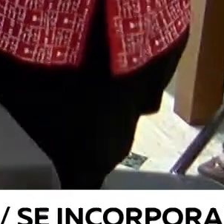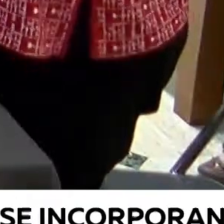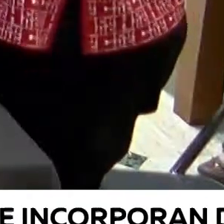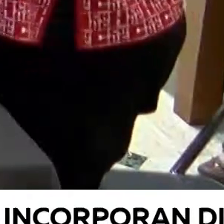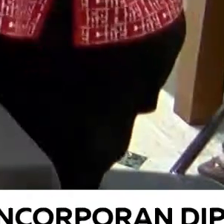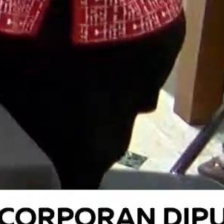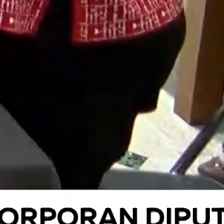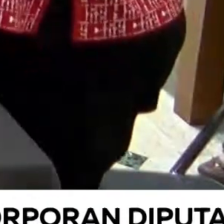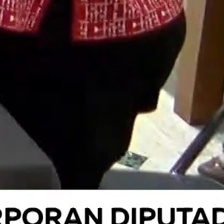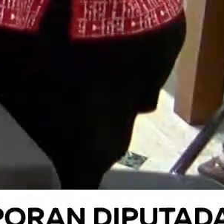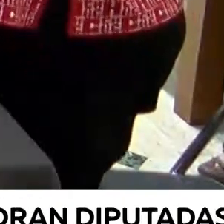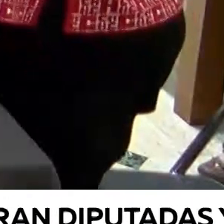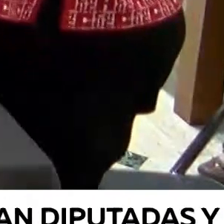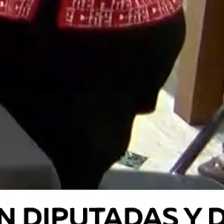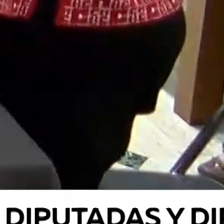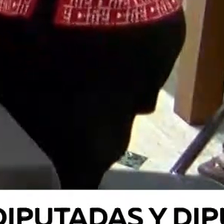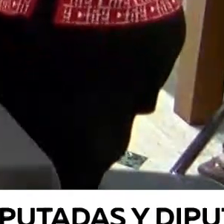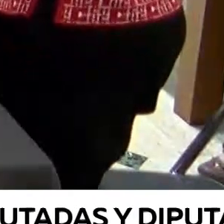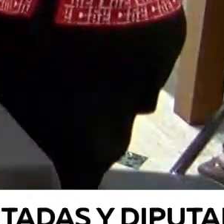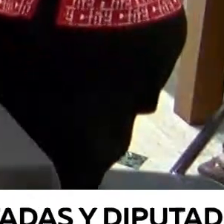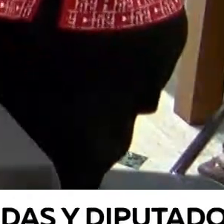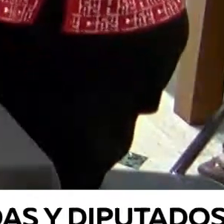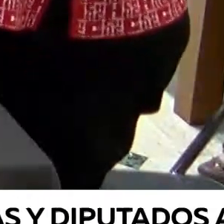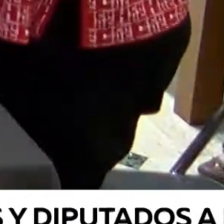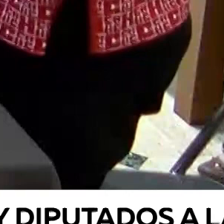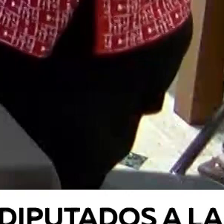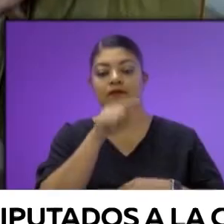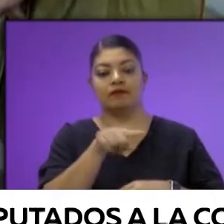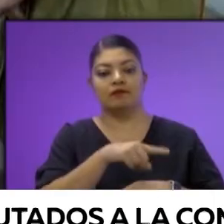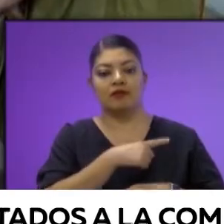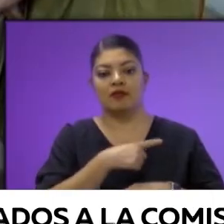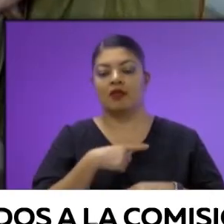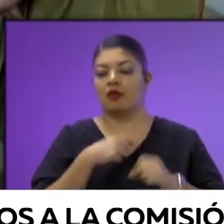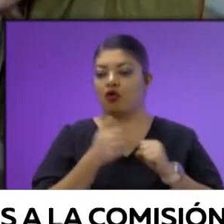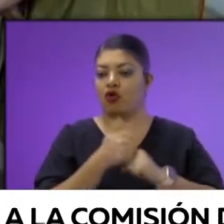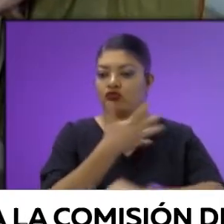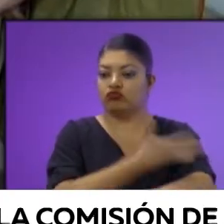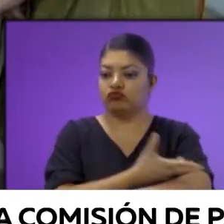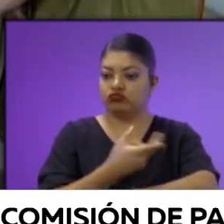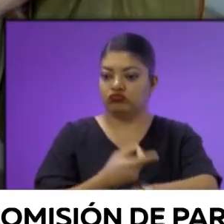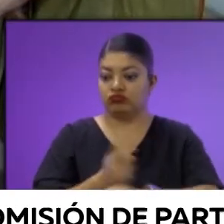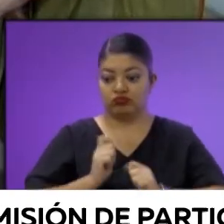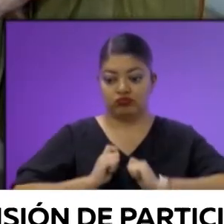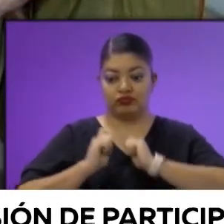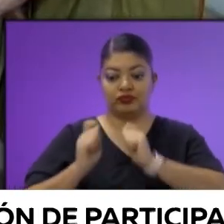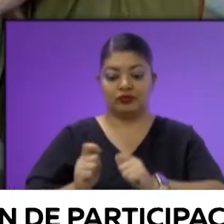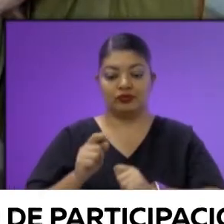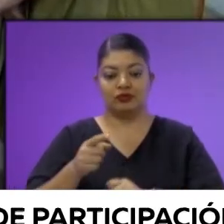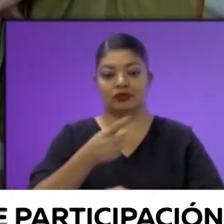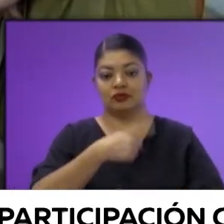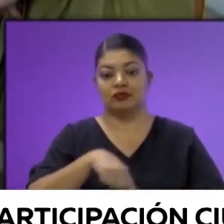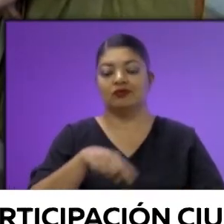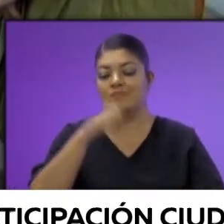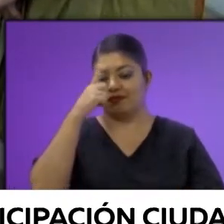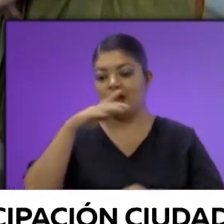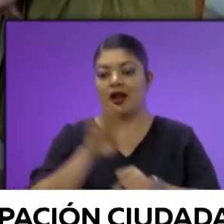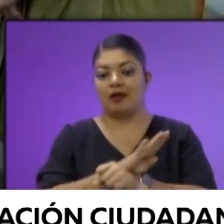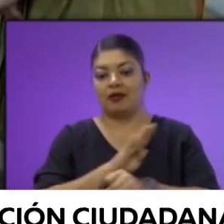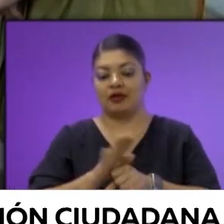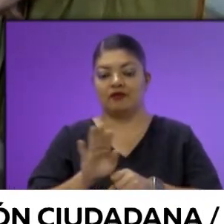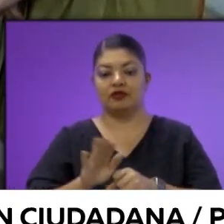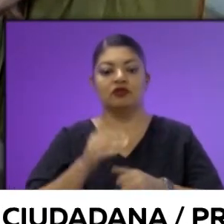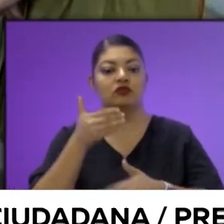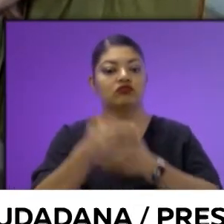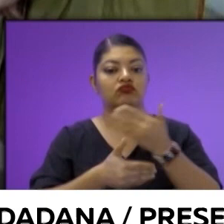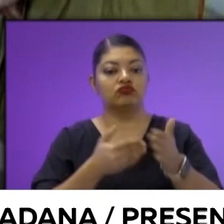Ponce, José de Jesús Iñiguez García y Marcela Padilla de Anda. En Comisión de Estudios Legislativos y Reglamentos se integran Nora Patricia